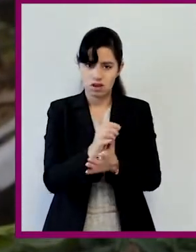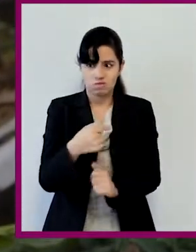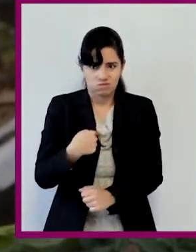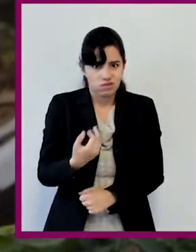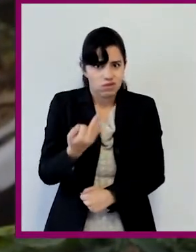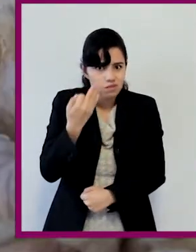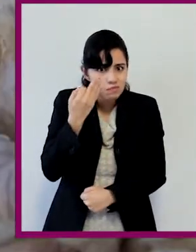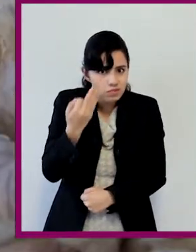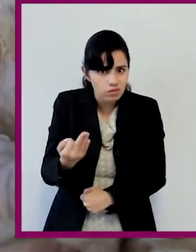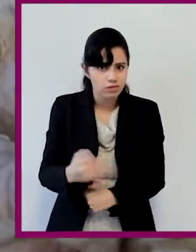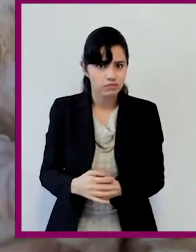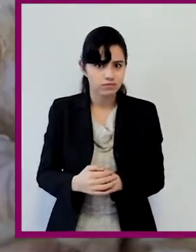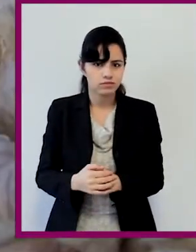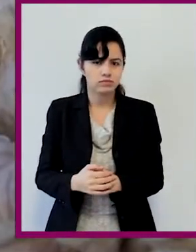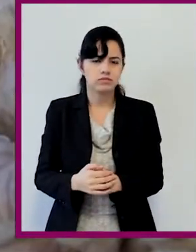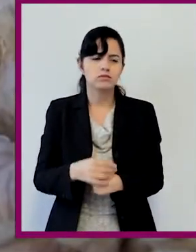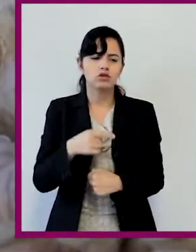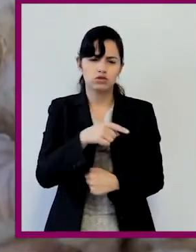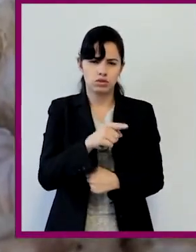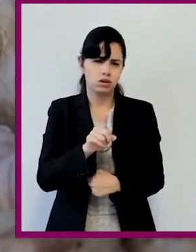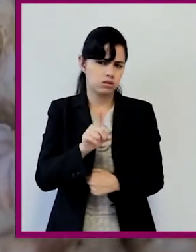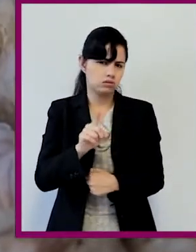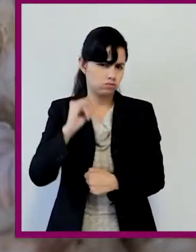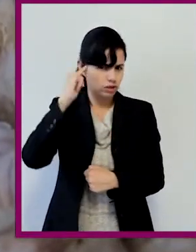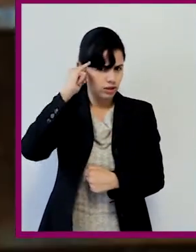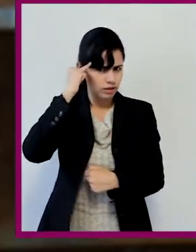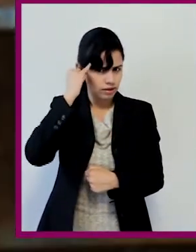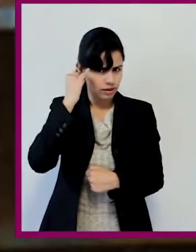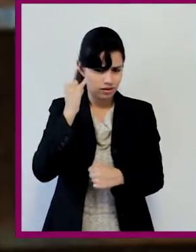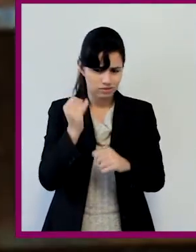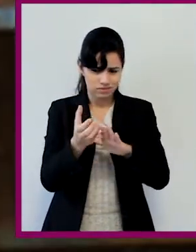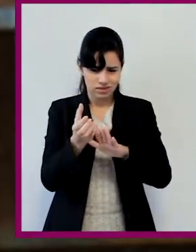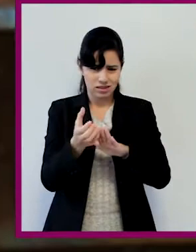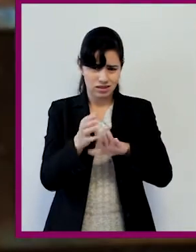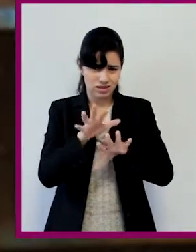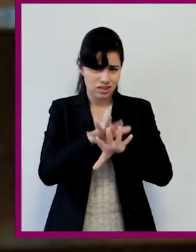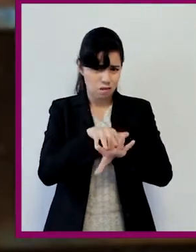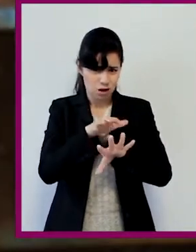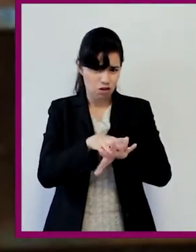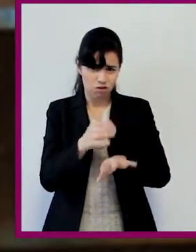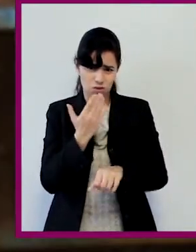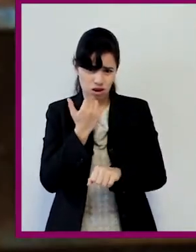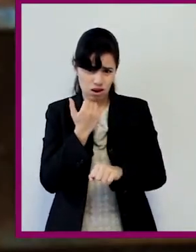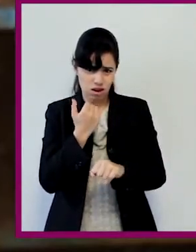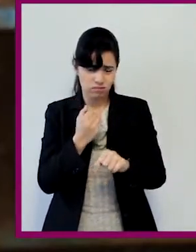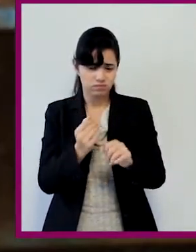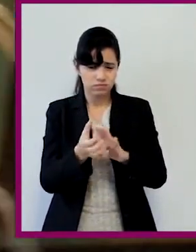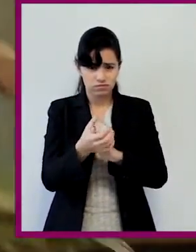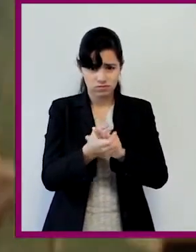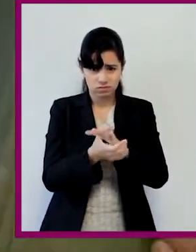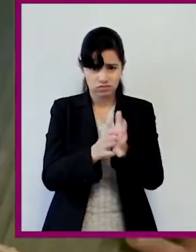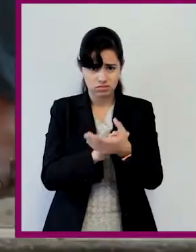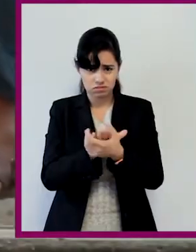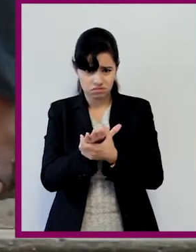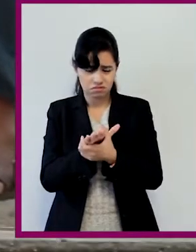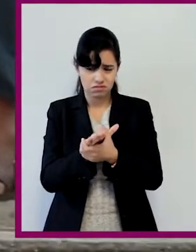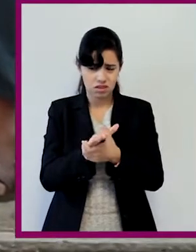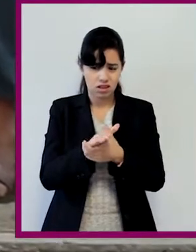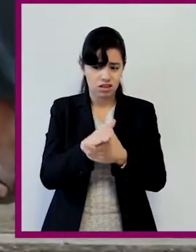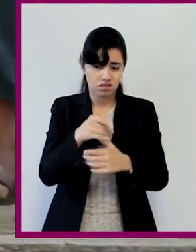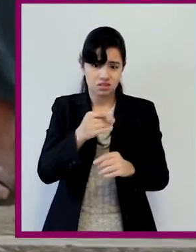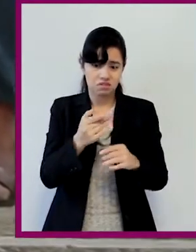iba descalzo no lo dejaron entrar a un avión. El color de piel, las personas morenas, está probado,